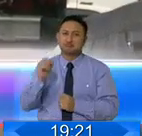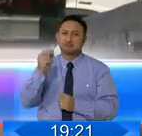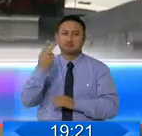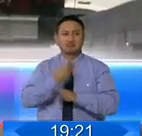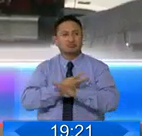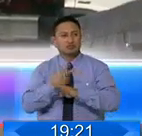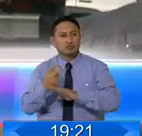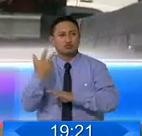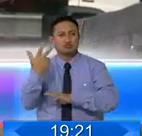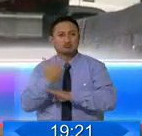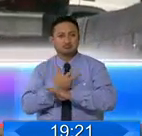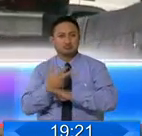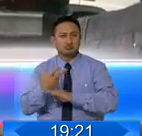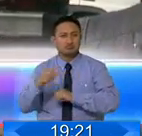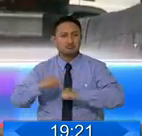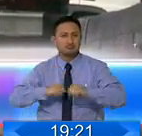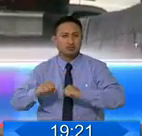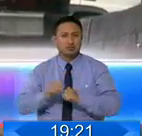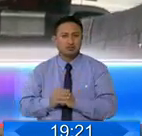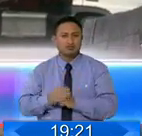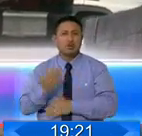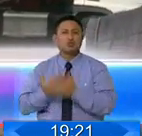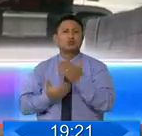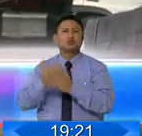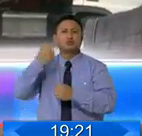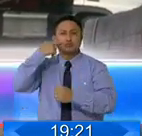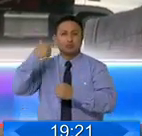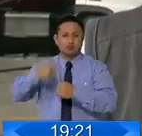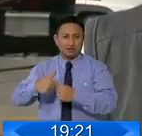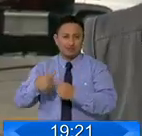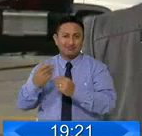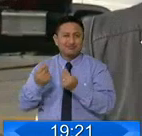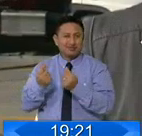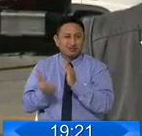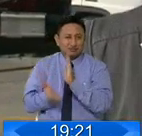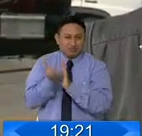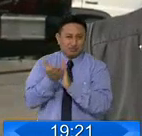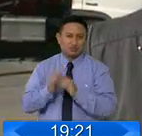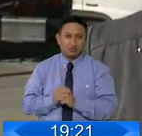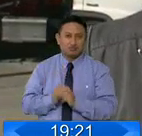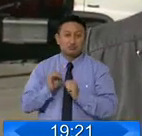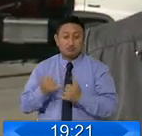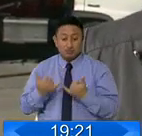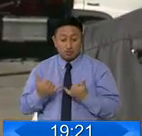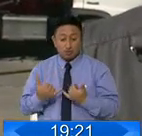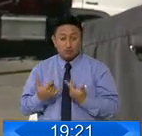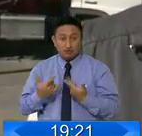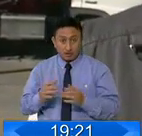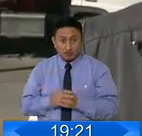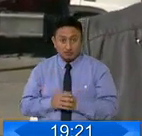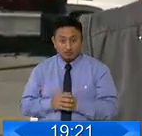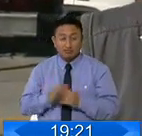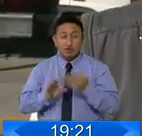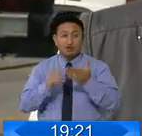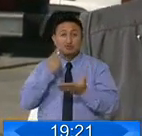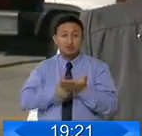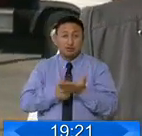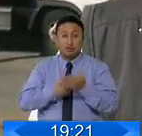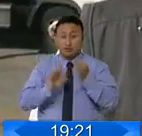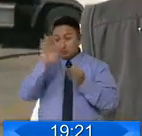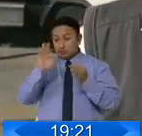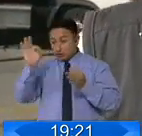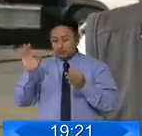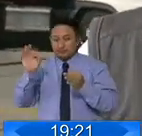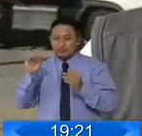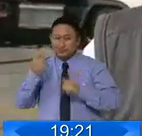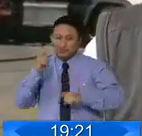está implementado el tema de la gasolina Super a 92 octanos y es un poco prematuro hablar de curvas y análisis estadísticos